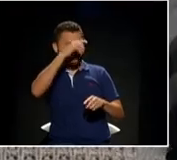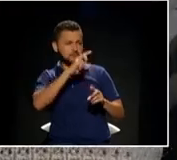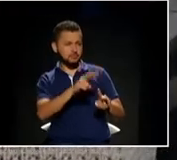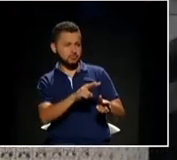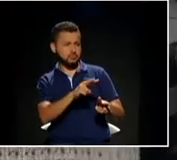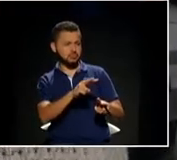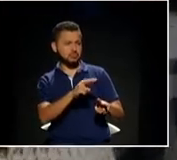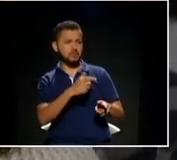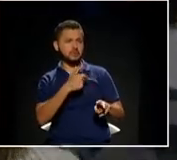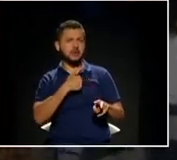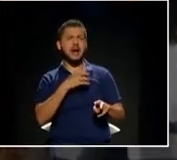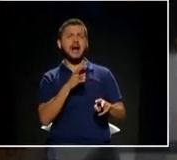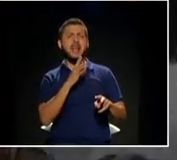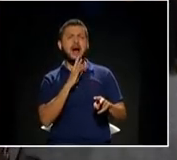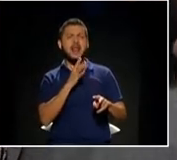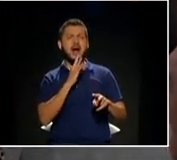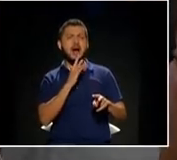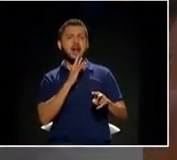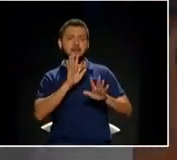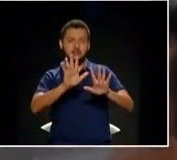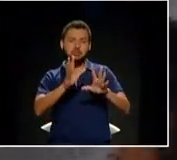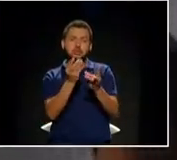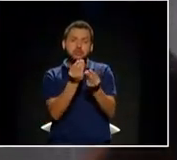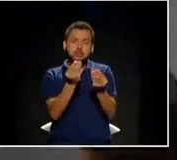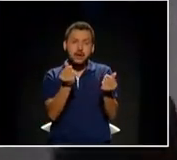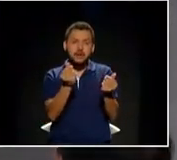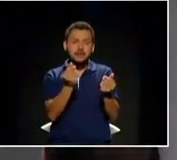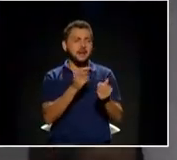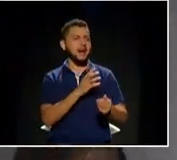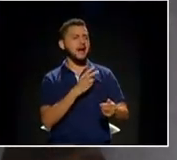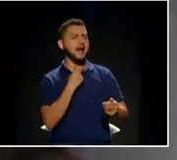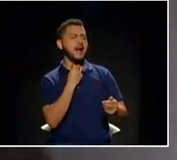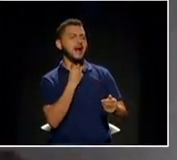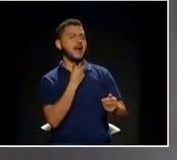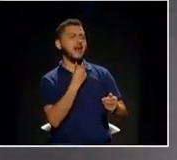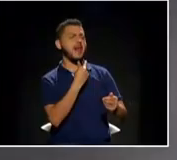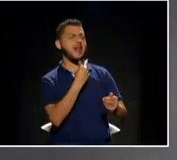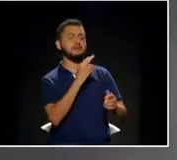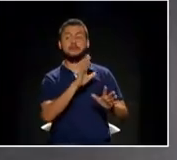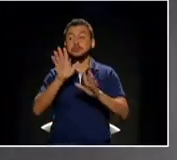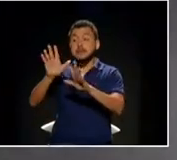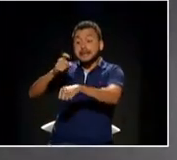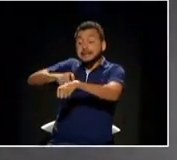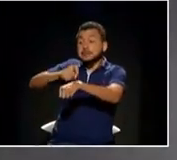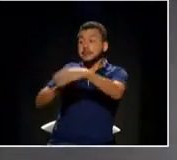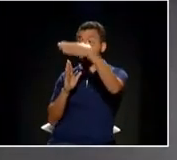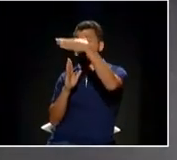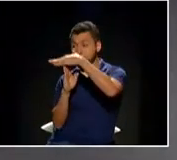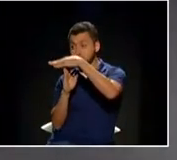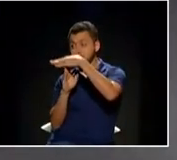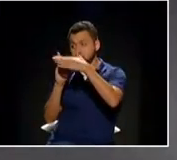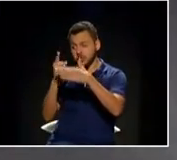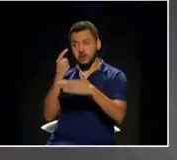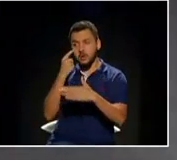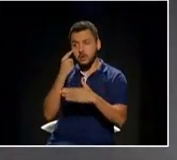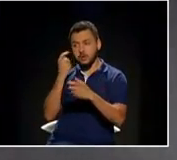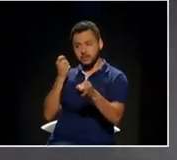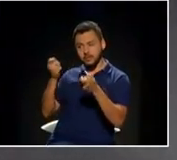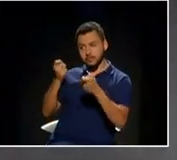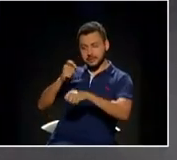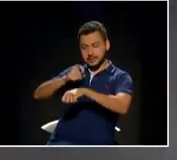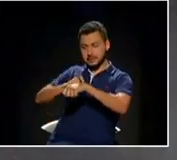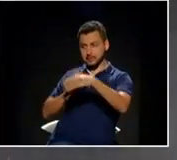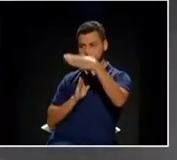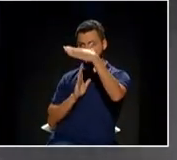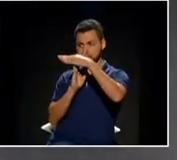personas candidatos cumplió su tiempo por favor no olviden darnos sus aspectos a mejorar y las y la y sobre todo las